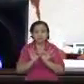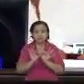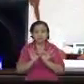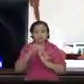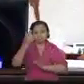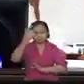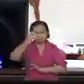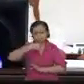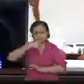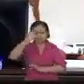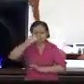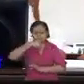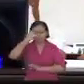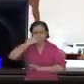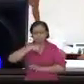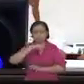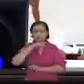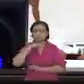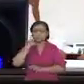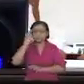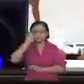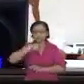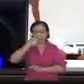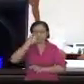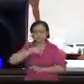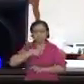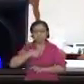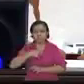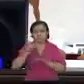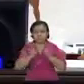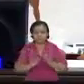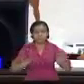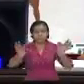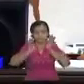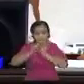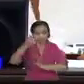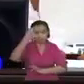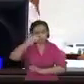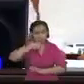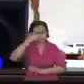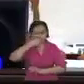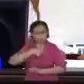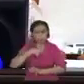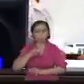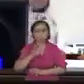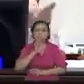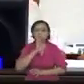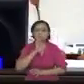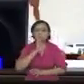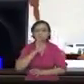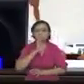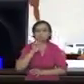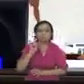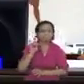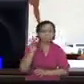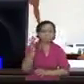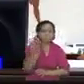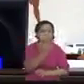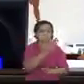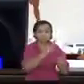ser serios en esto, ¿no? Yo creo que es importante ser serio. Aquí le damos la palabra a todo